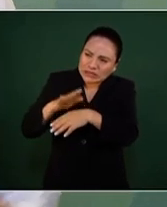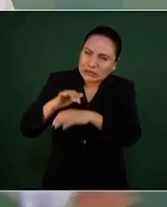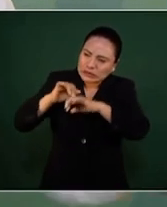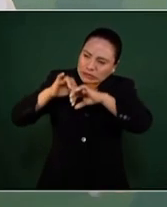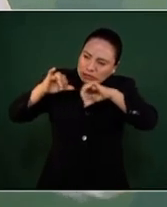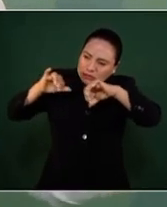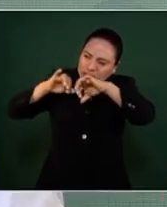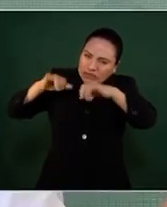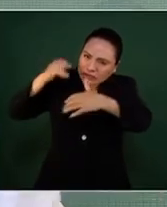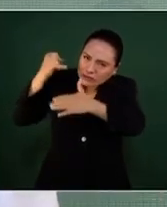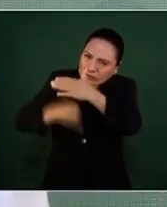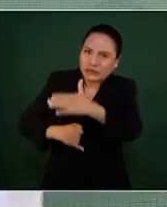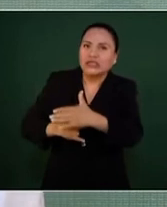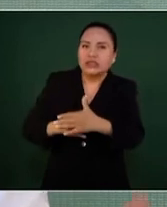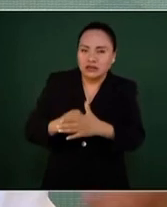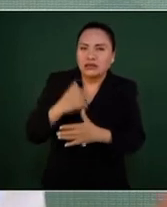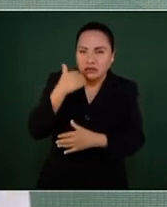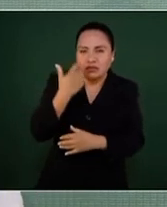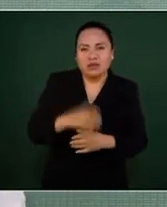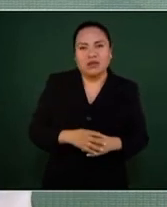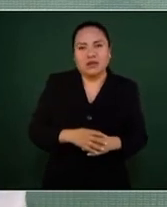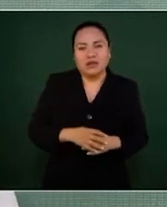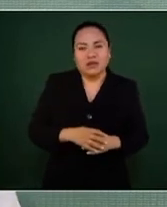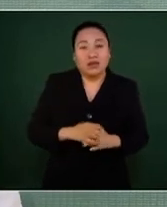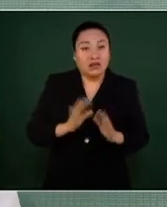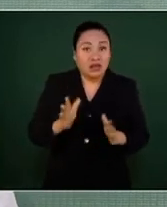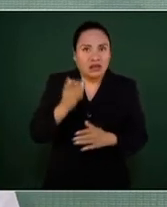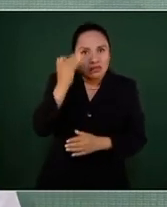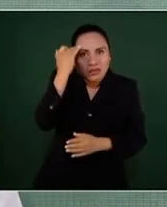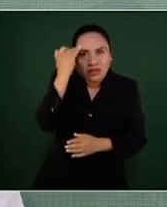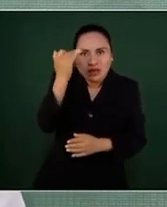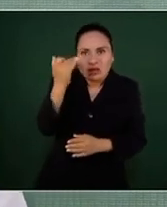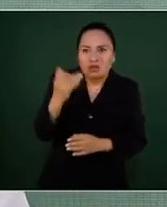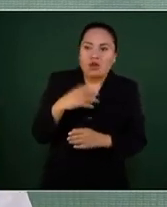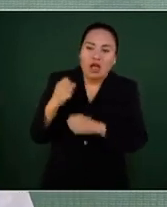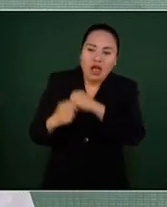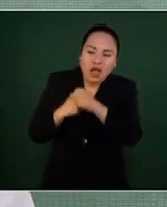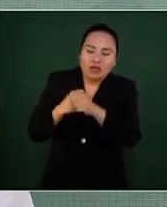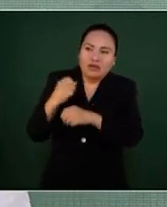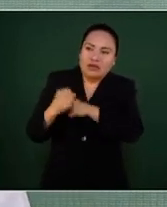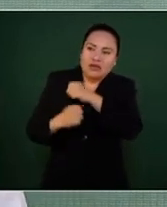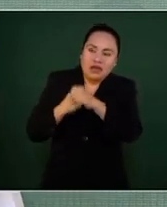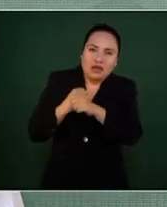Nada más que nosotros, pues ya llevamos muchos años,